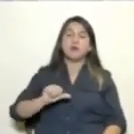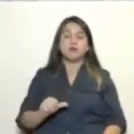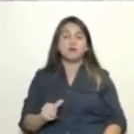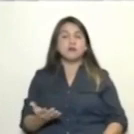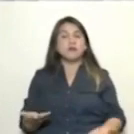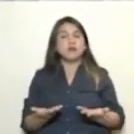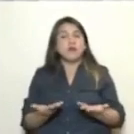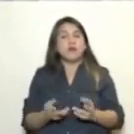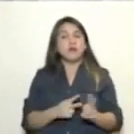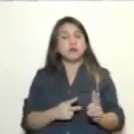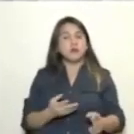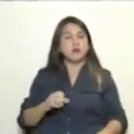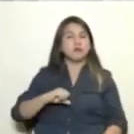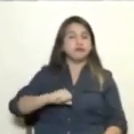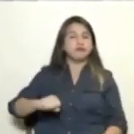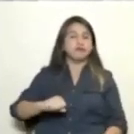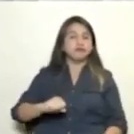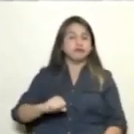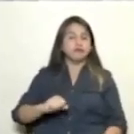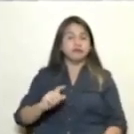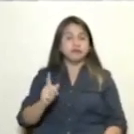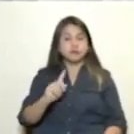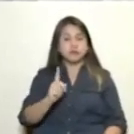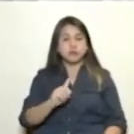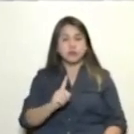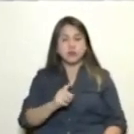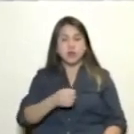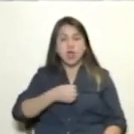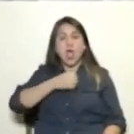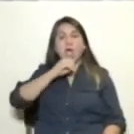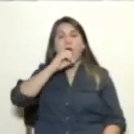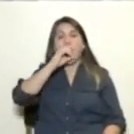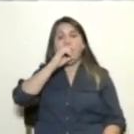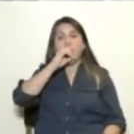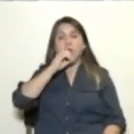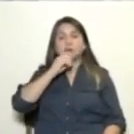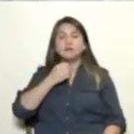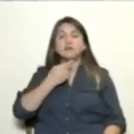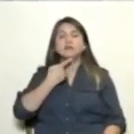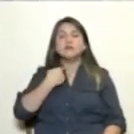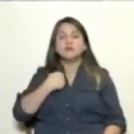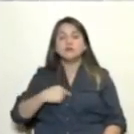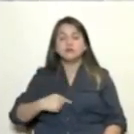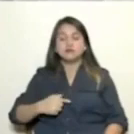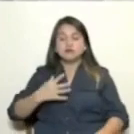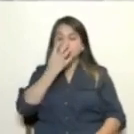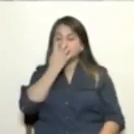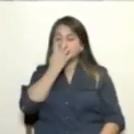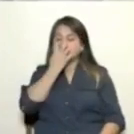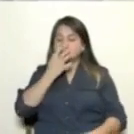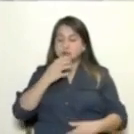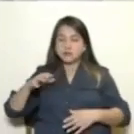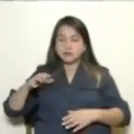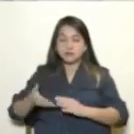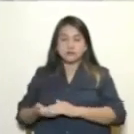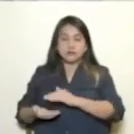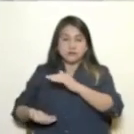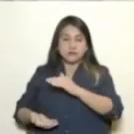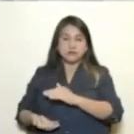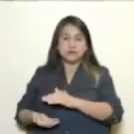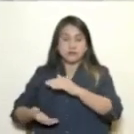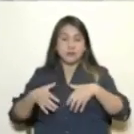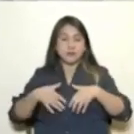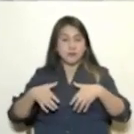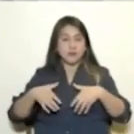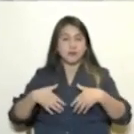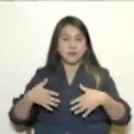¿Cómo prevenimos que no lleguemos a entubar a los respiradores mecánicos? Porque ahí ya hemos